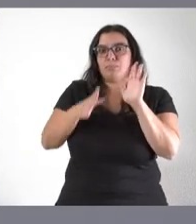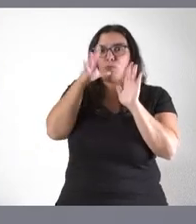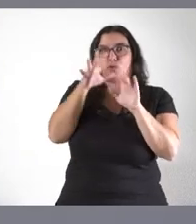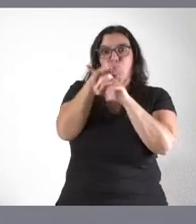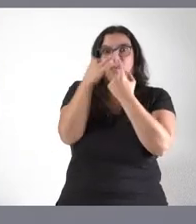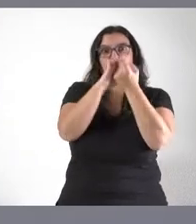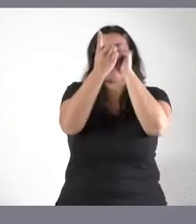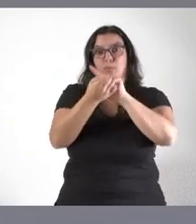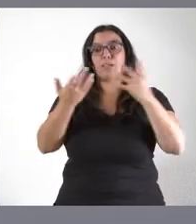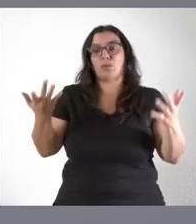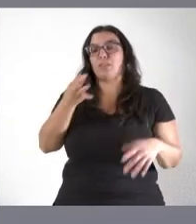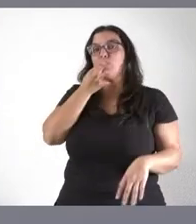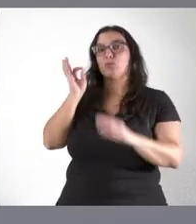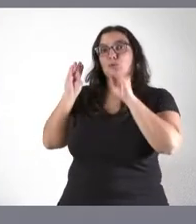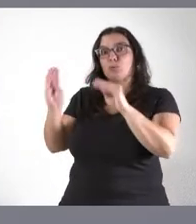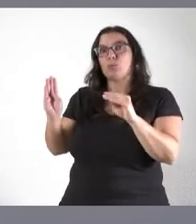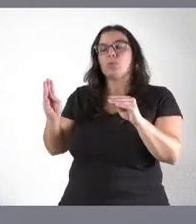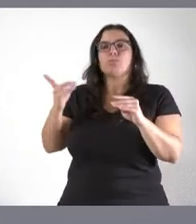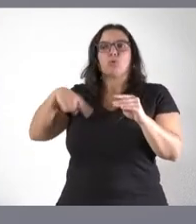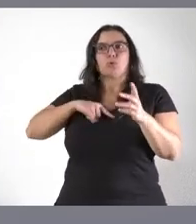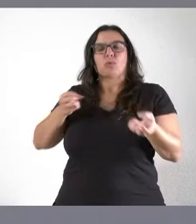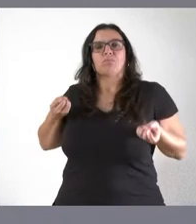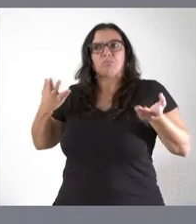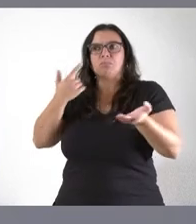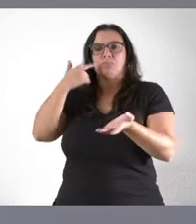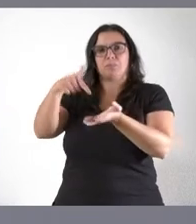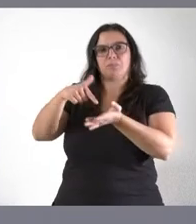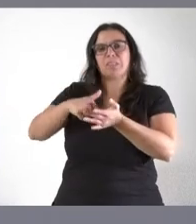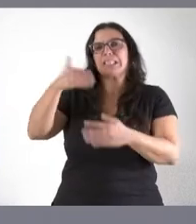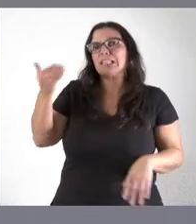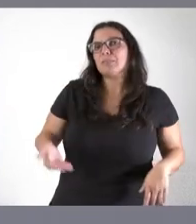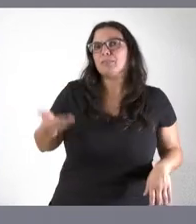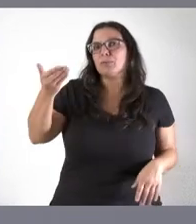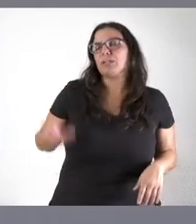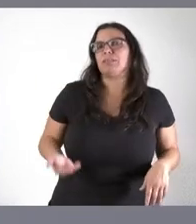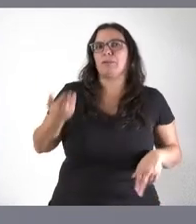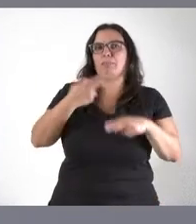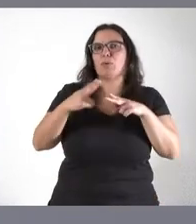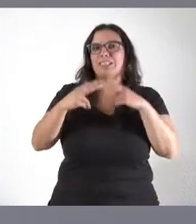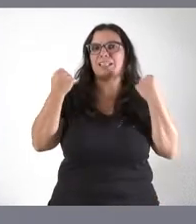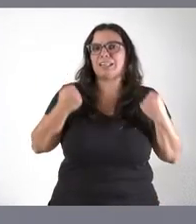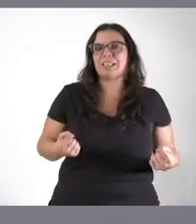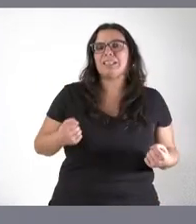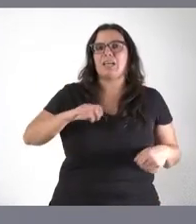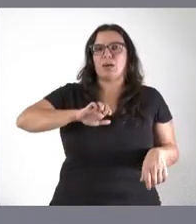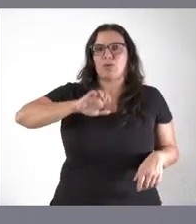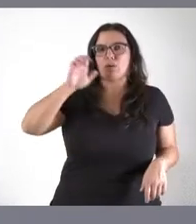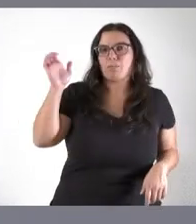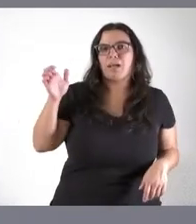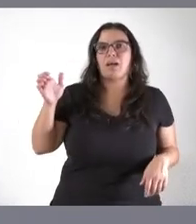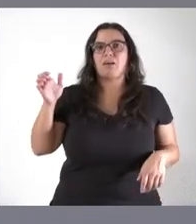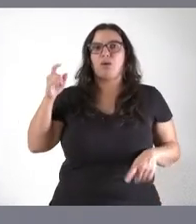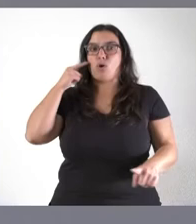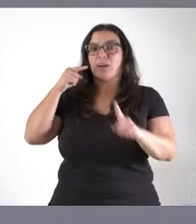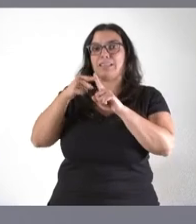en el comité de las regiones nosotros pongamos de manifiesto este hecho de la importancia de una política energética europea que camine hacia